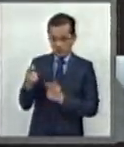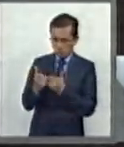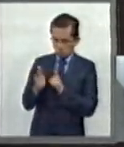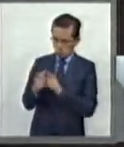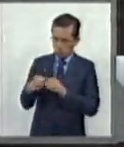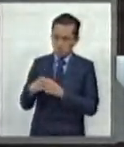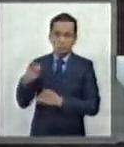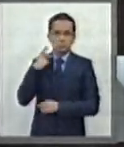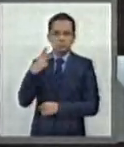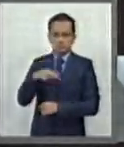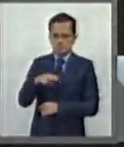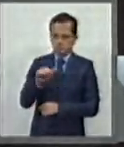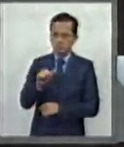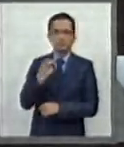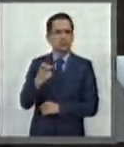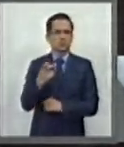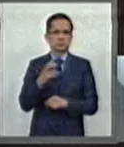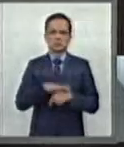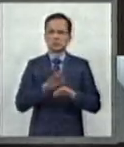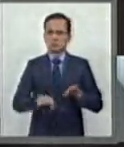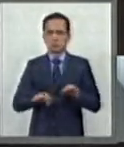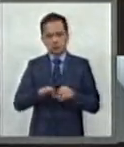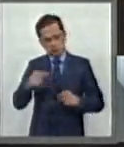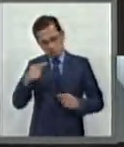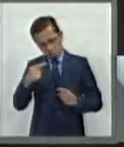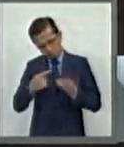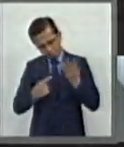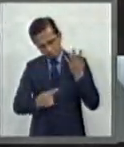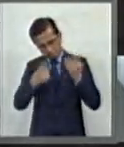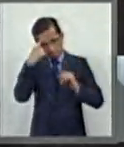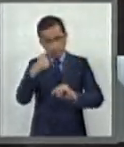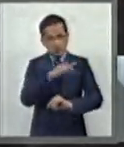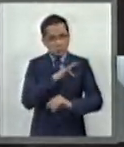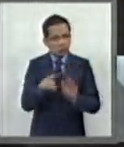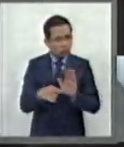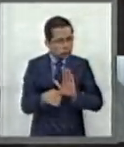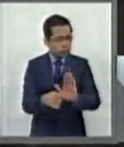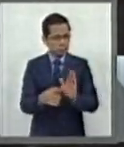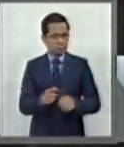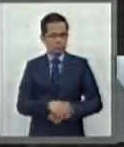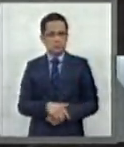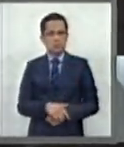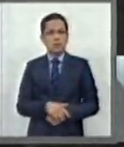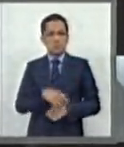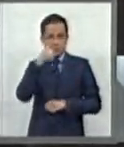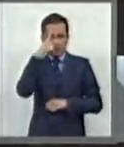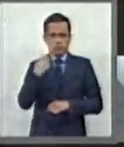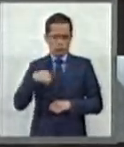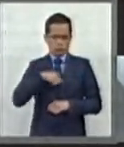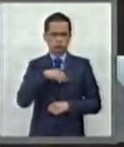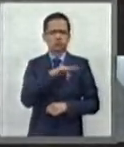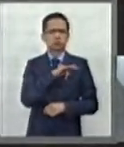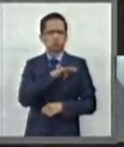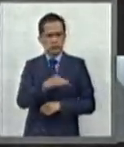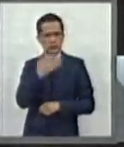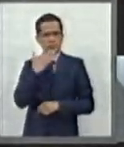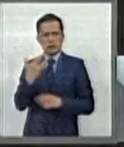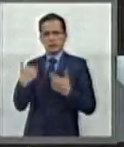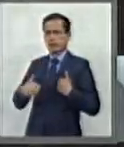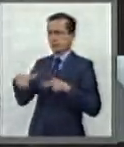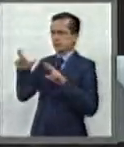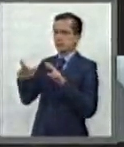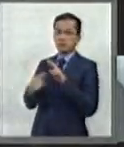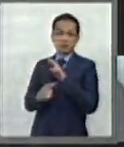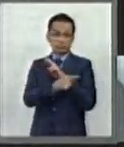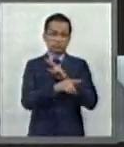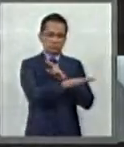legislativa en aras de alcanzar una efectiva y real representación de la ciudadanía a quienes nos